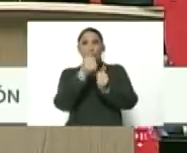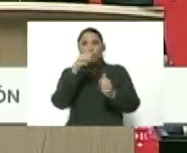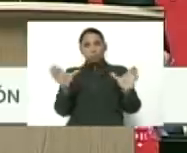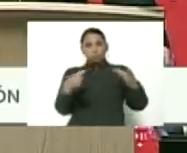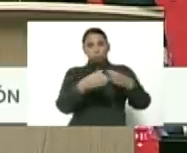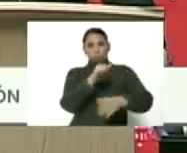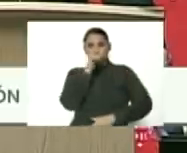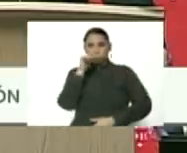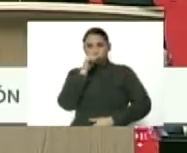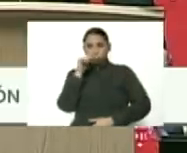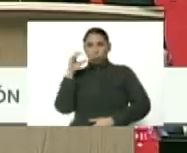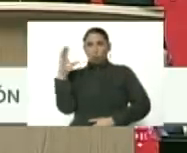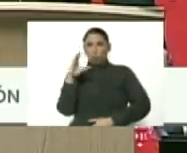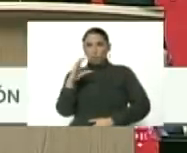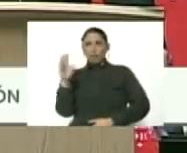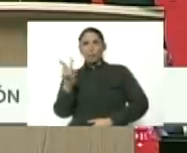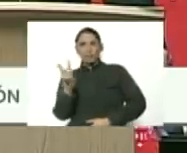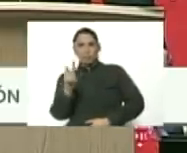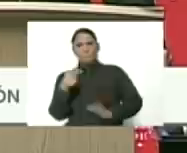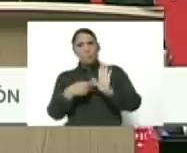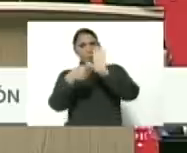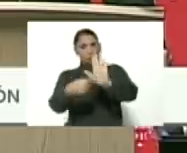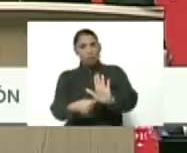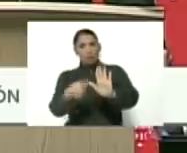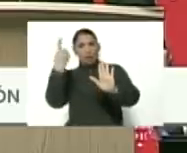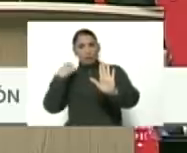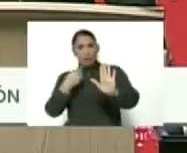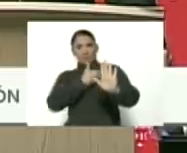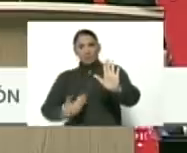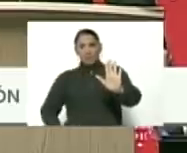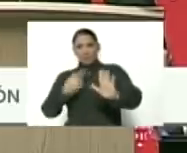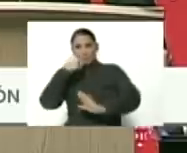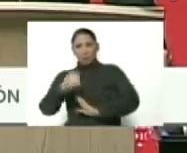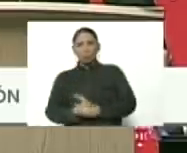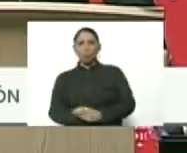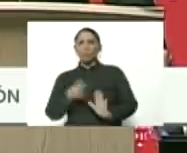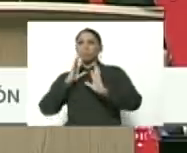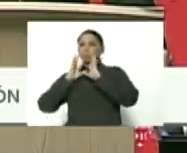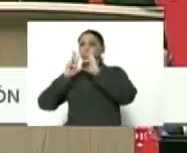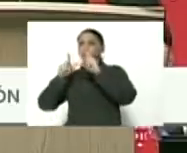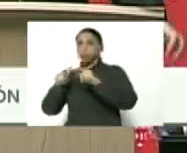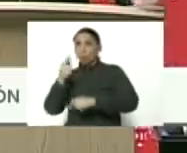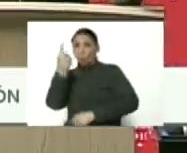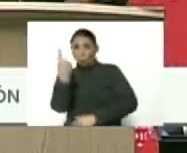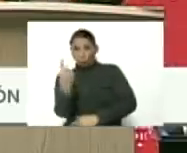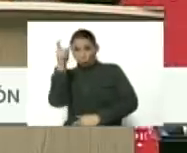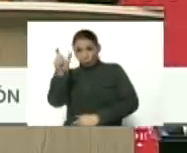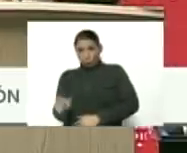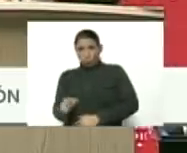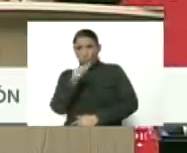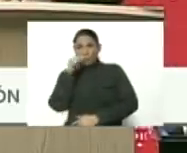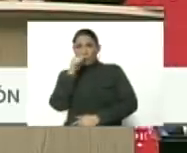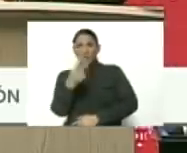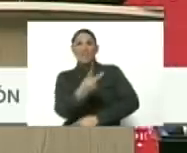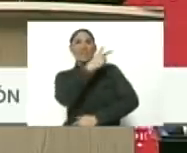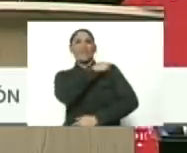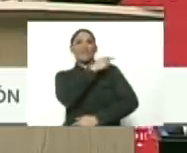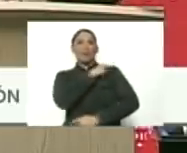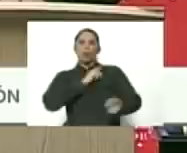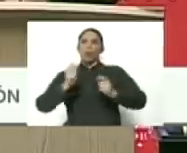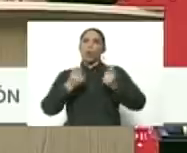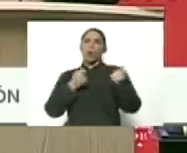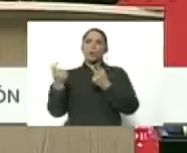y venezolano. Mostramos ya, el presidente Maduro mostró ya ayer el testimonio de un narcotraficante venezolano que era el jefe de la